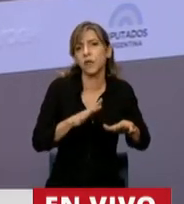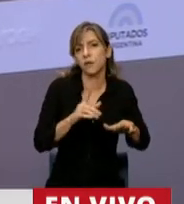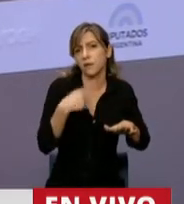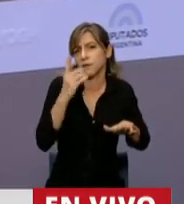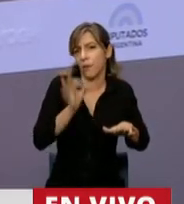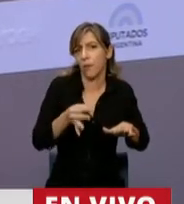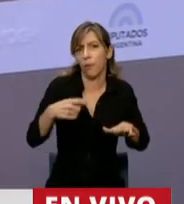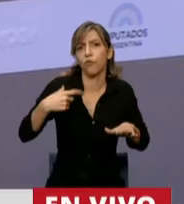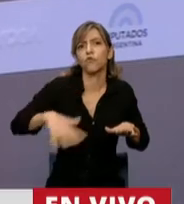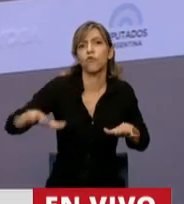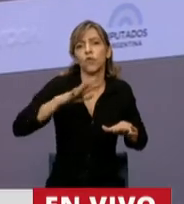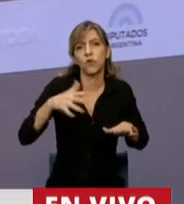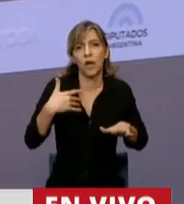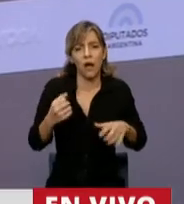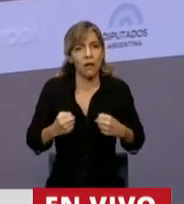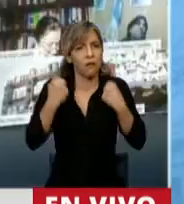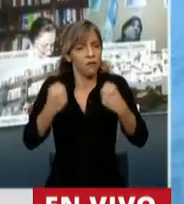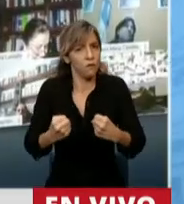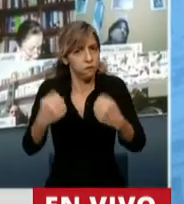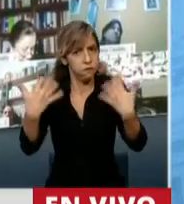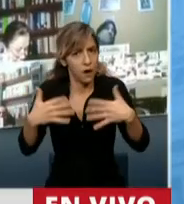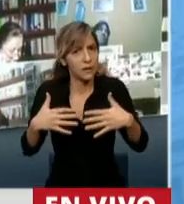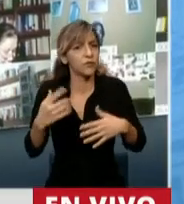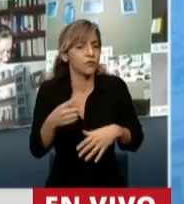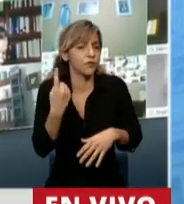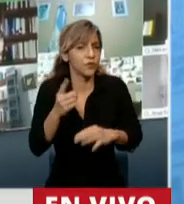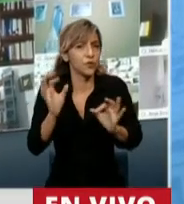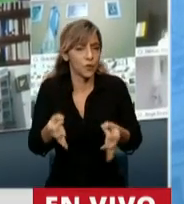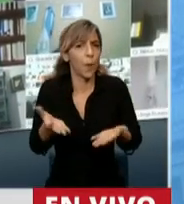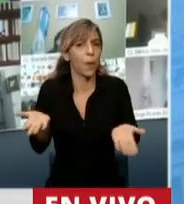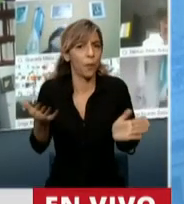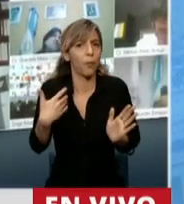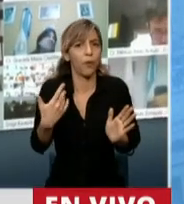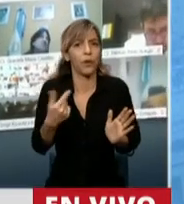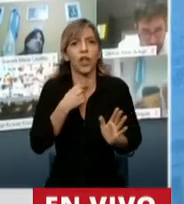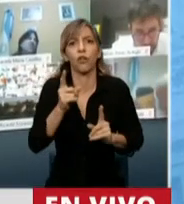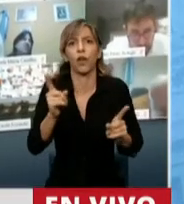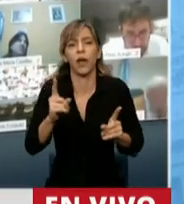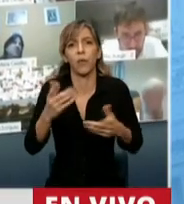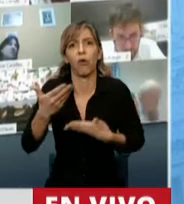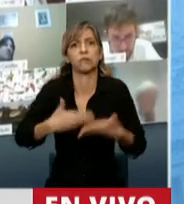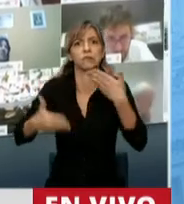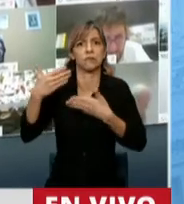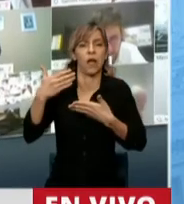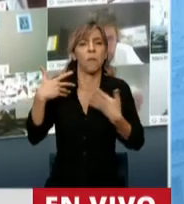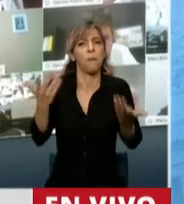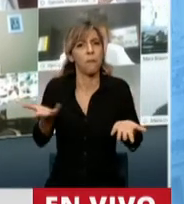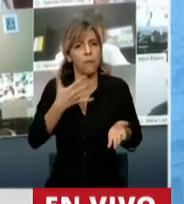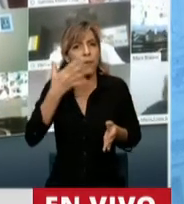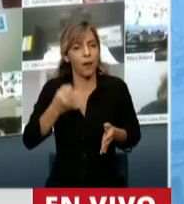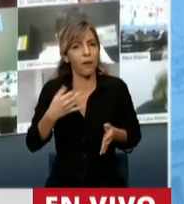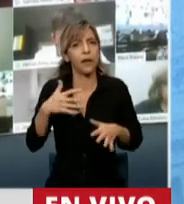que podemos podemos pensar que no van a volver hacia atrás pero pero es el contexto que se ha impuesto